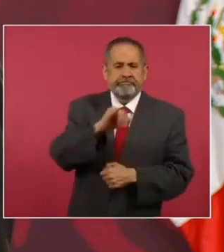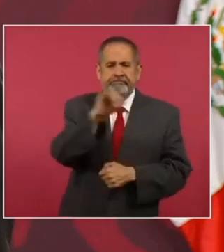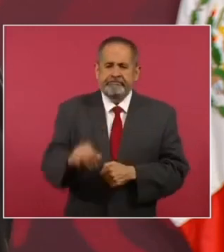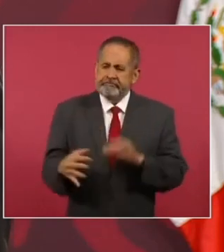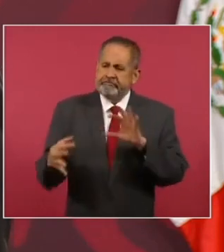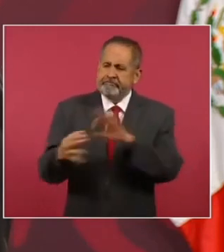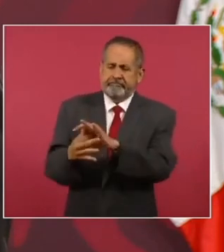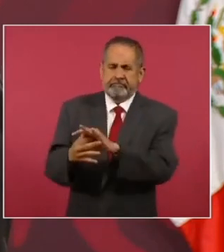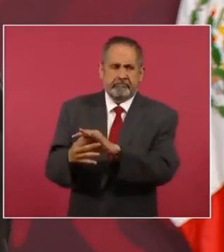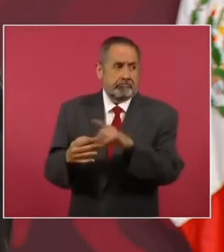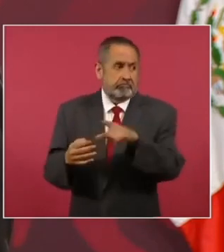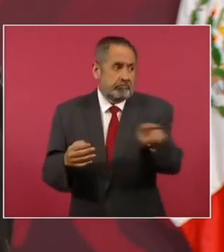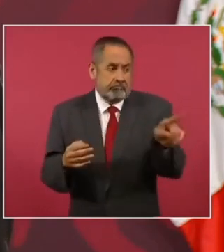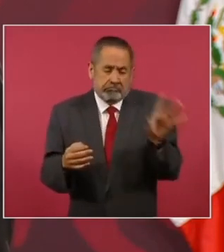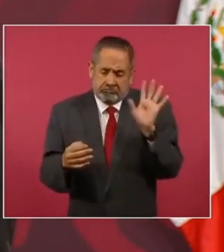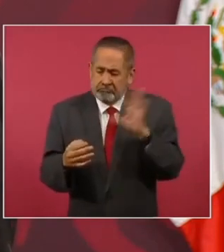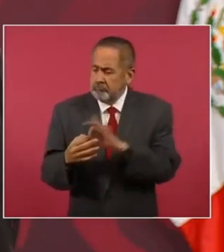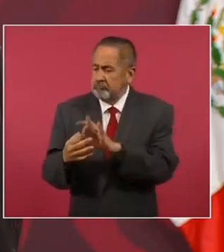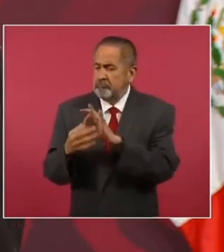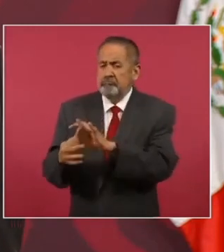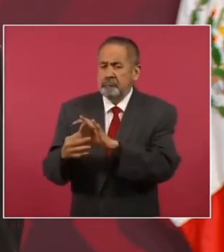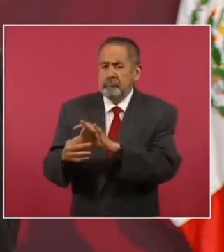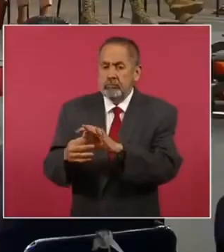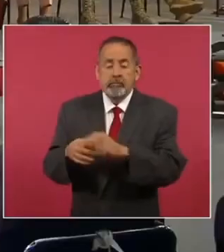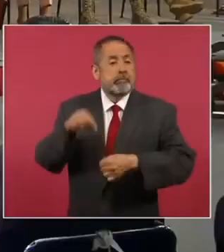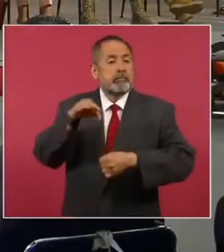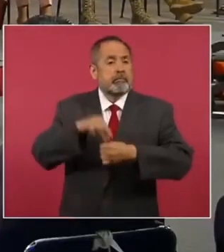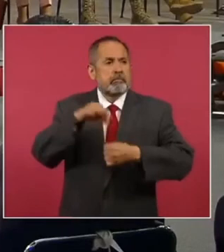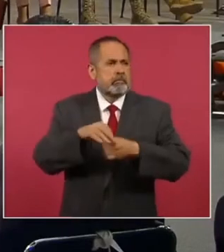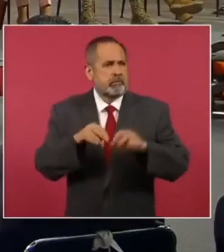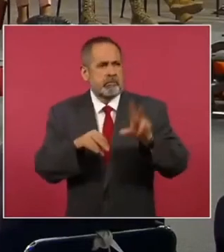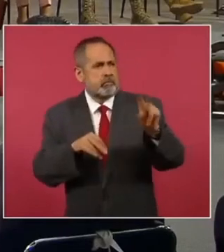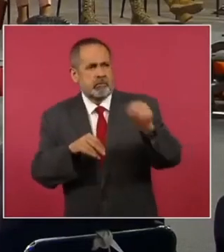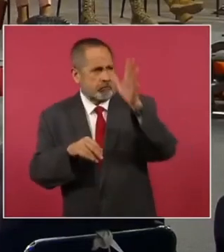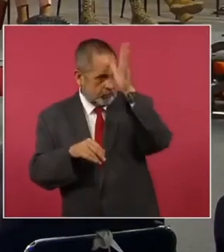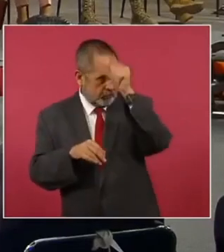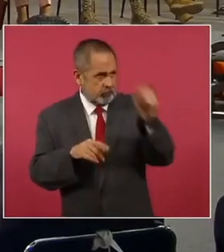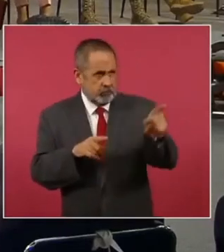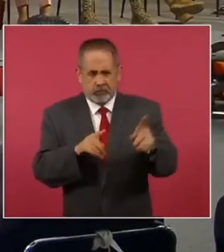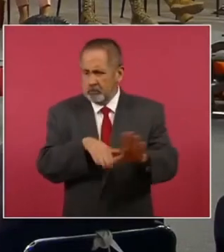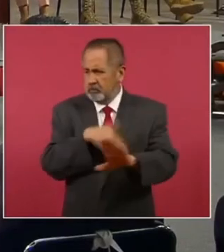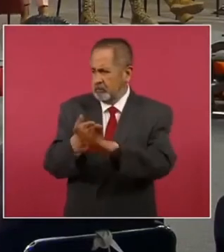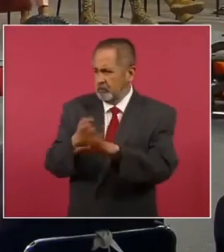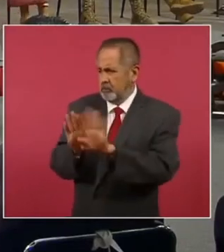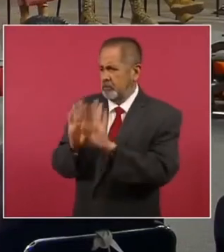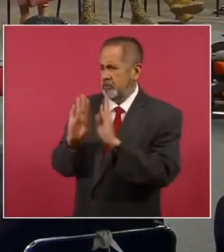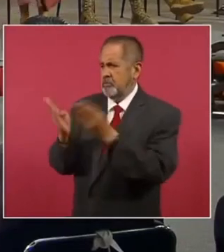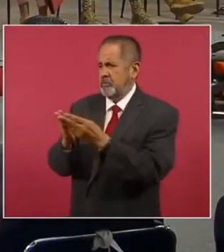y no aceptó, votó en contra de que